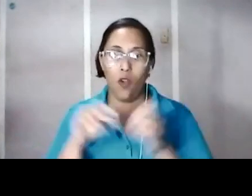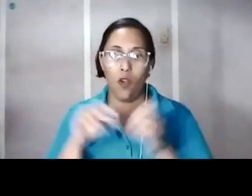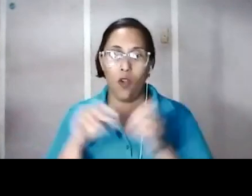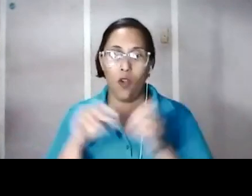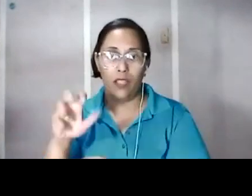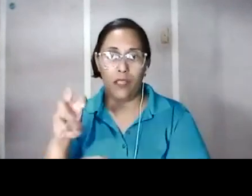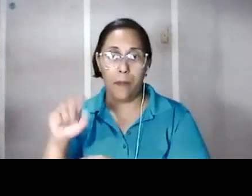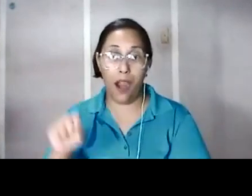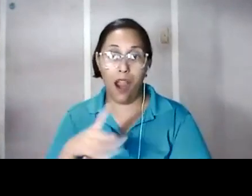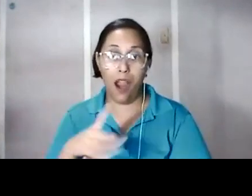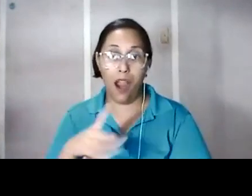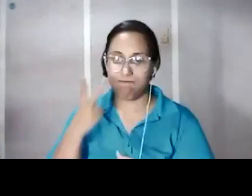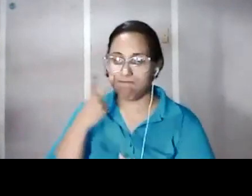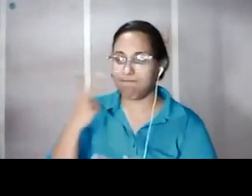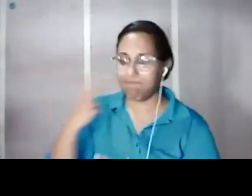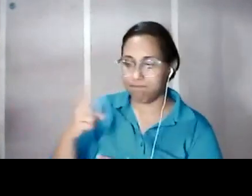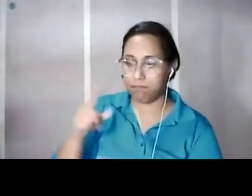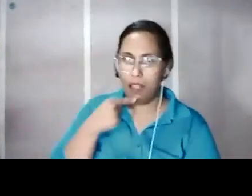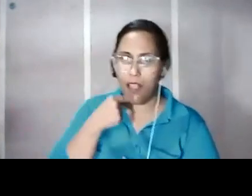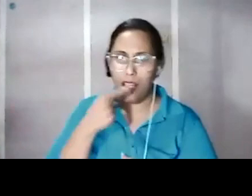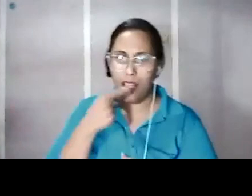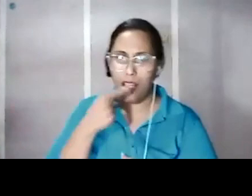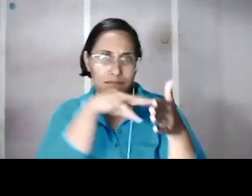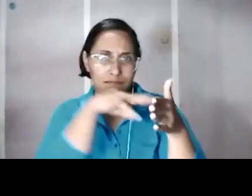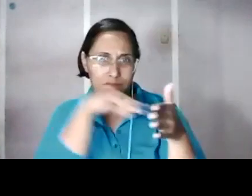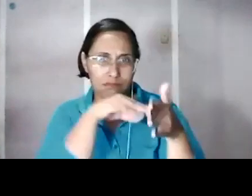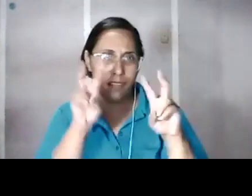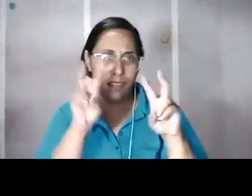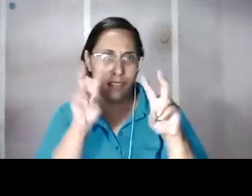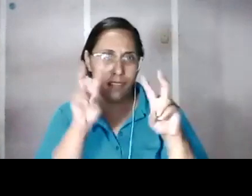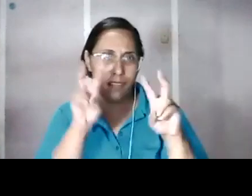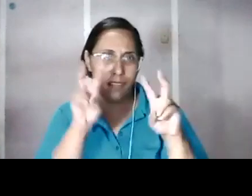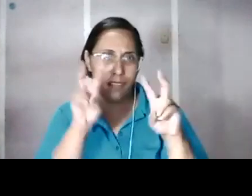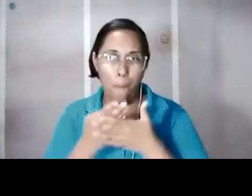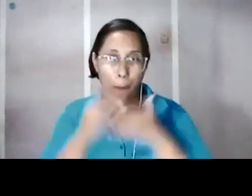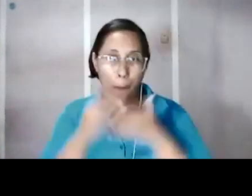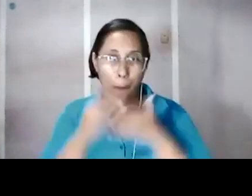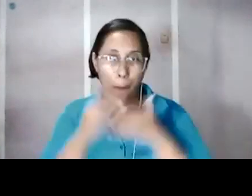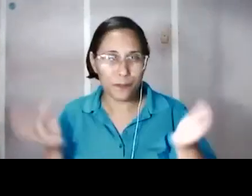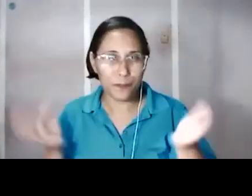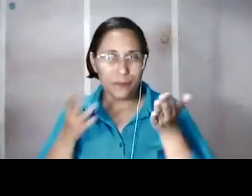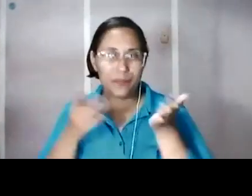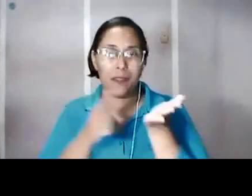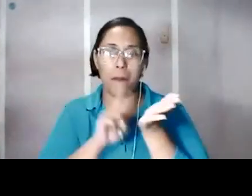soy testigo de que ella decía que había que estudiar el tema. Qué bueno que se animó a la investigación.